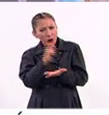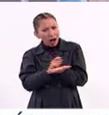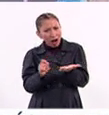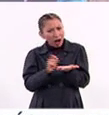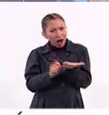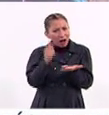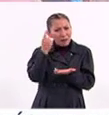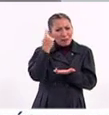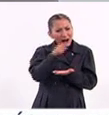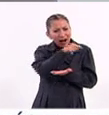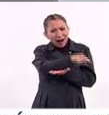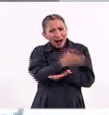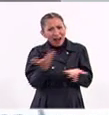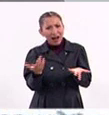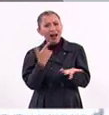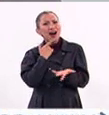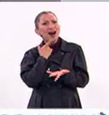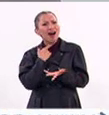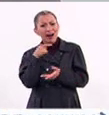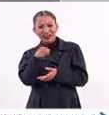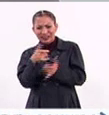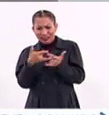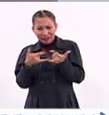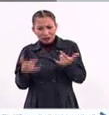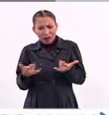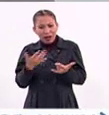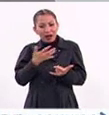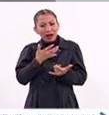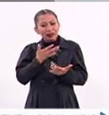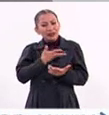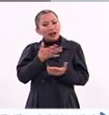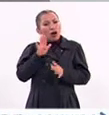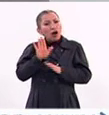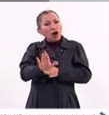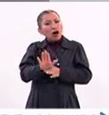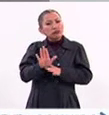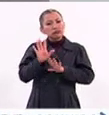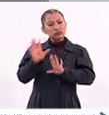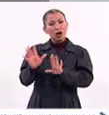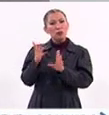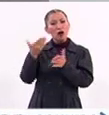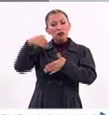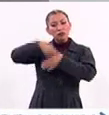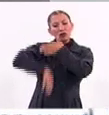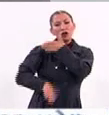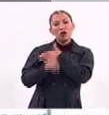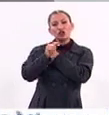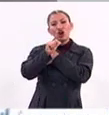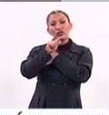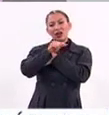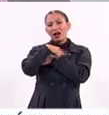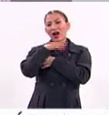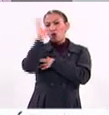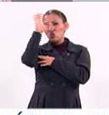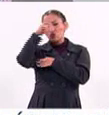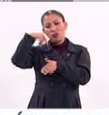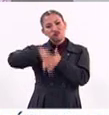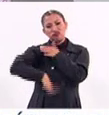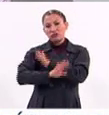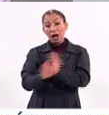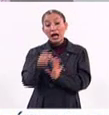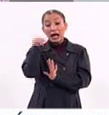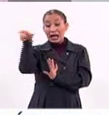escrito para ser erótico. Este cuento tiene que ver con la caída de los toltecas. Y